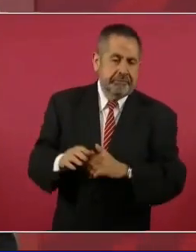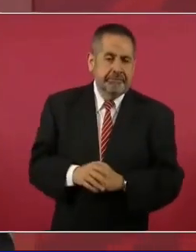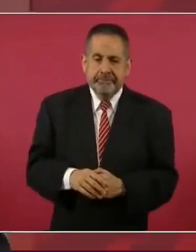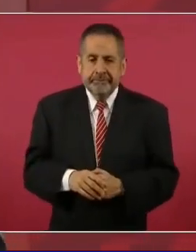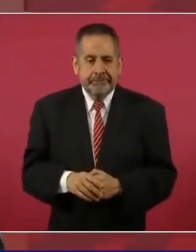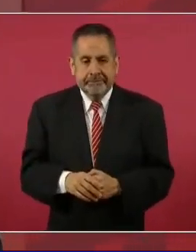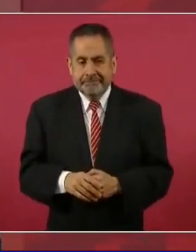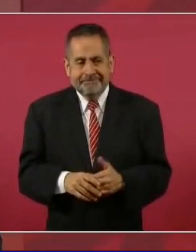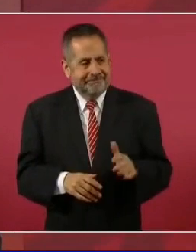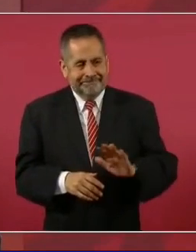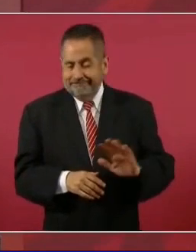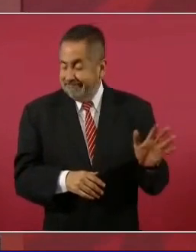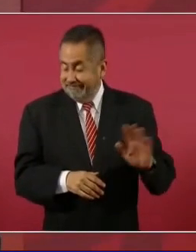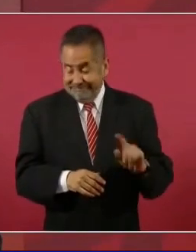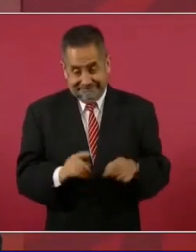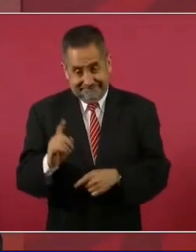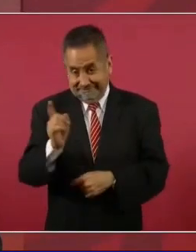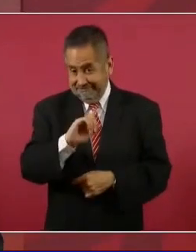No,